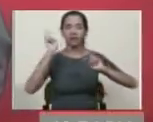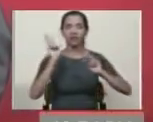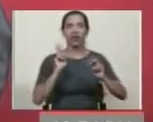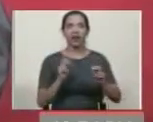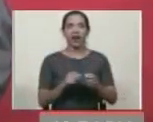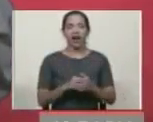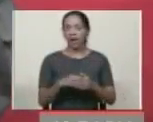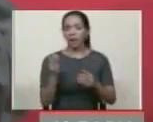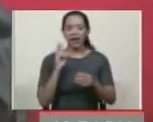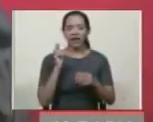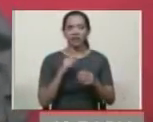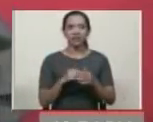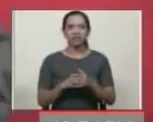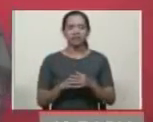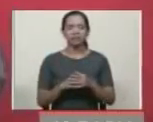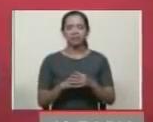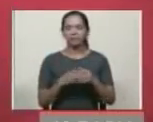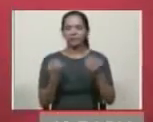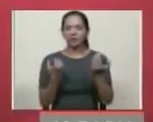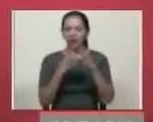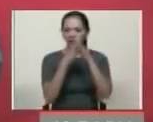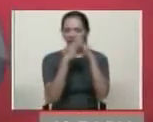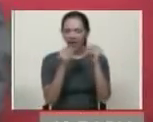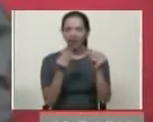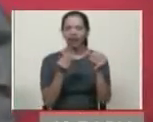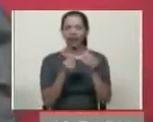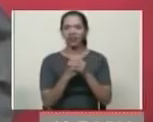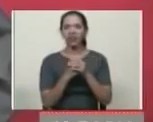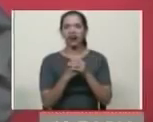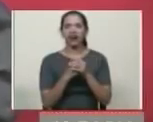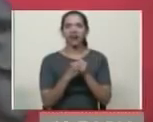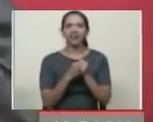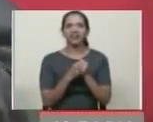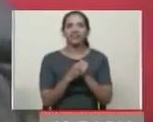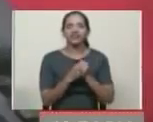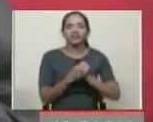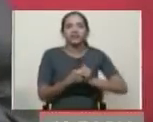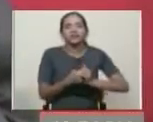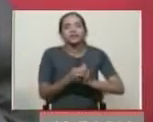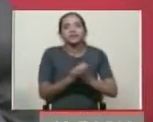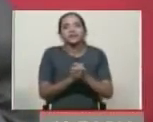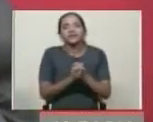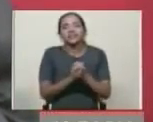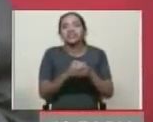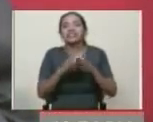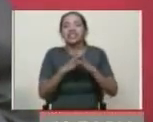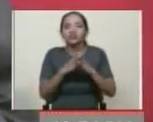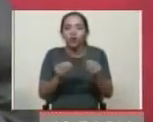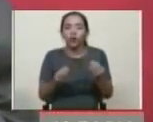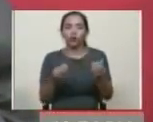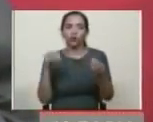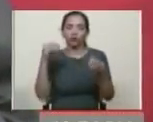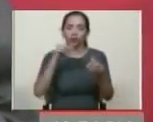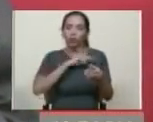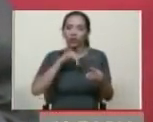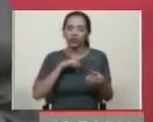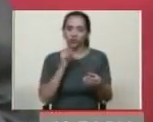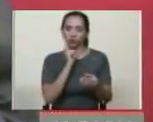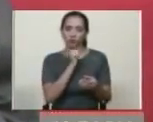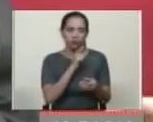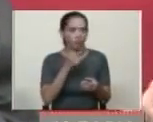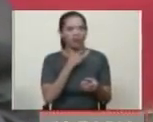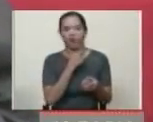En Venezuela está todo una Big Data, un salón completo de todos nuestros datos, lo que nosotros, nuestros gustos por